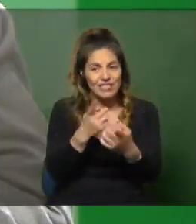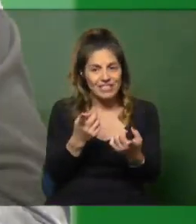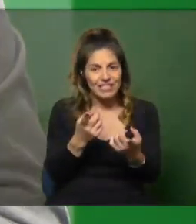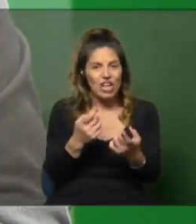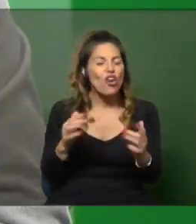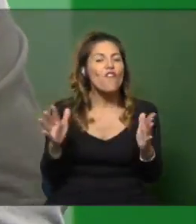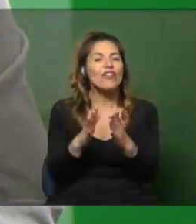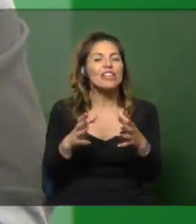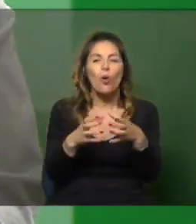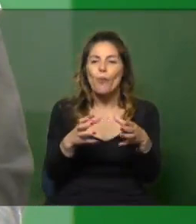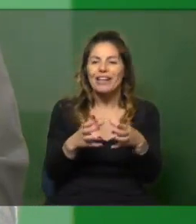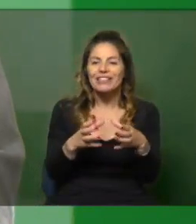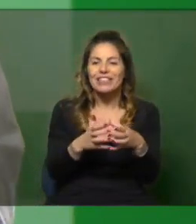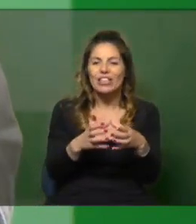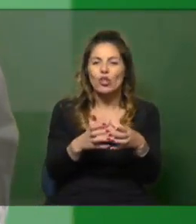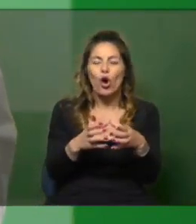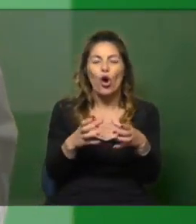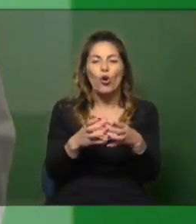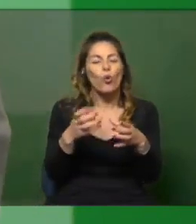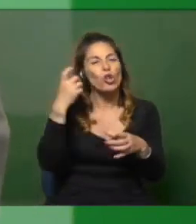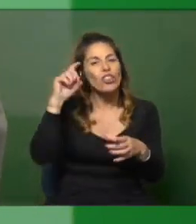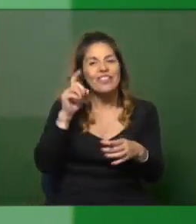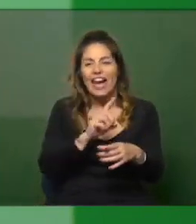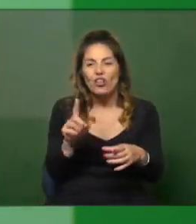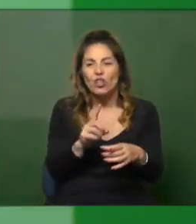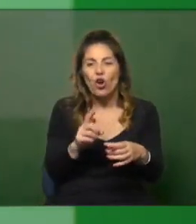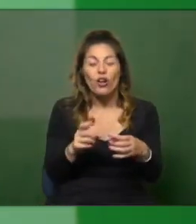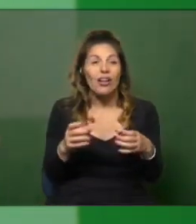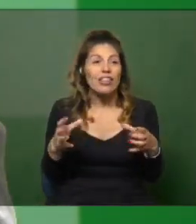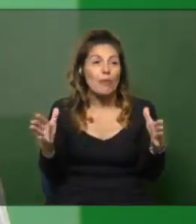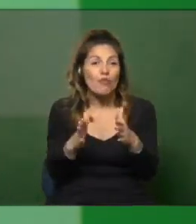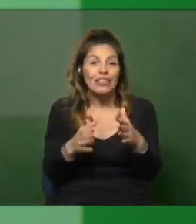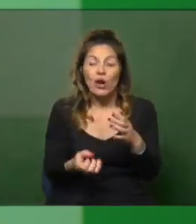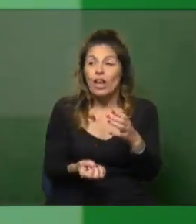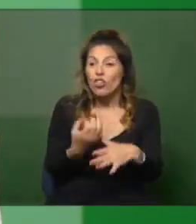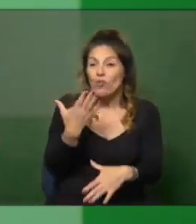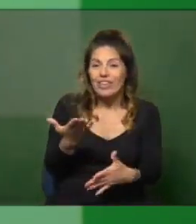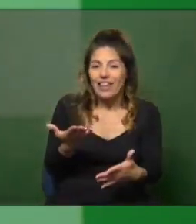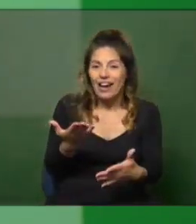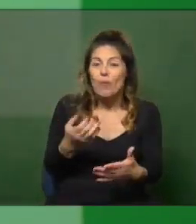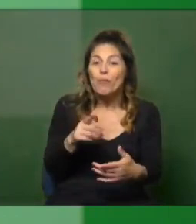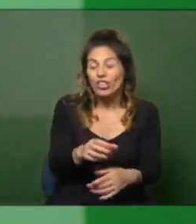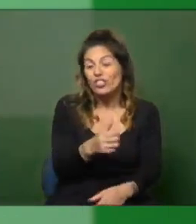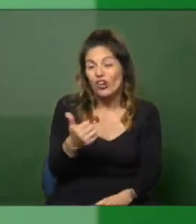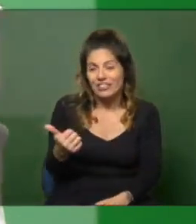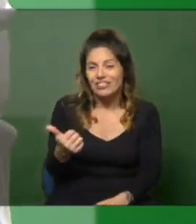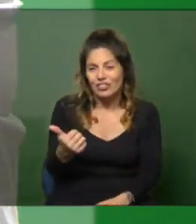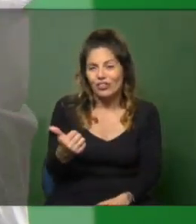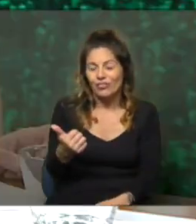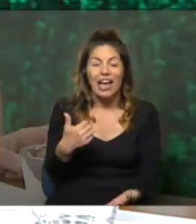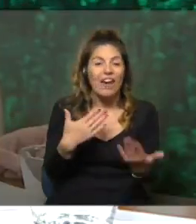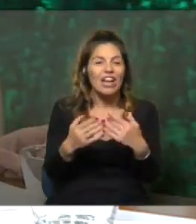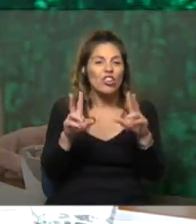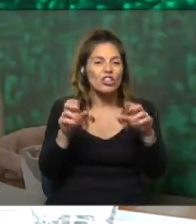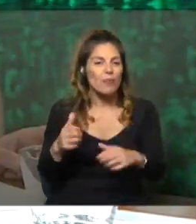estamos frente a un partido a un conjunto de ideas sino a una novedad que en parte por eso tuvo éxito y hablando del tema